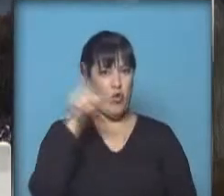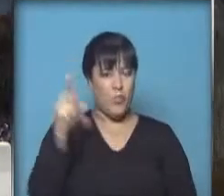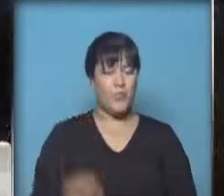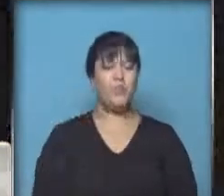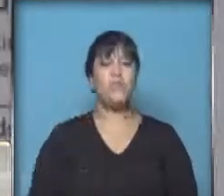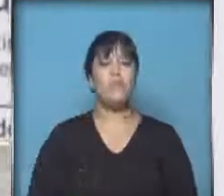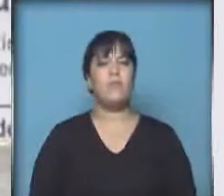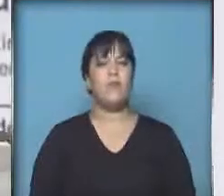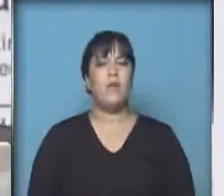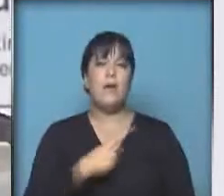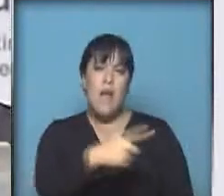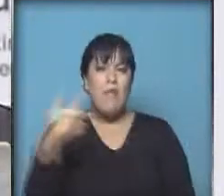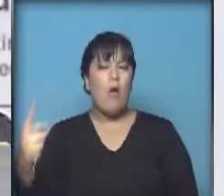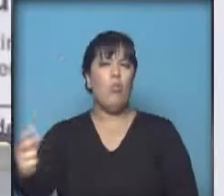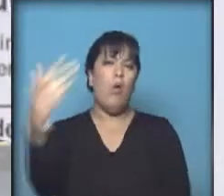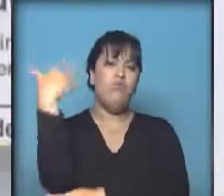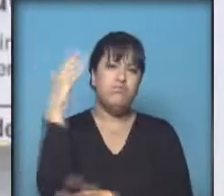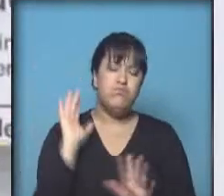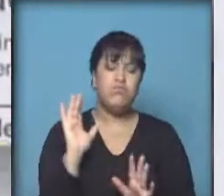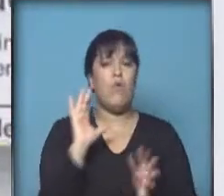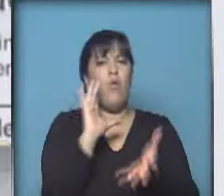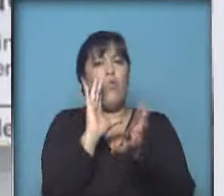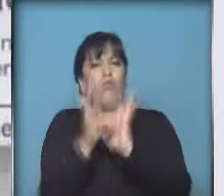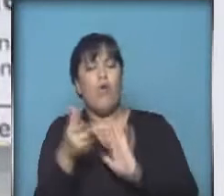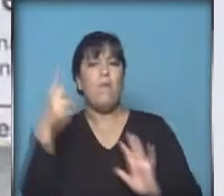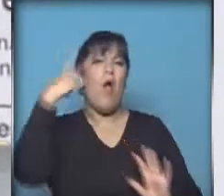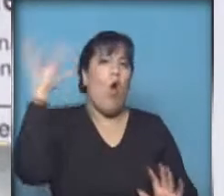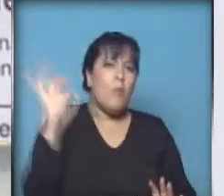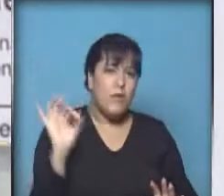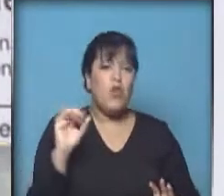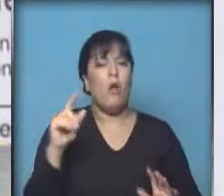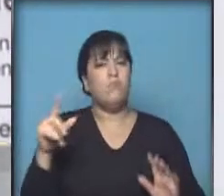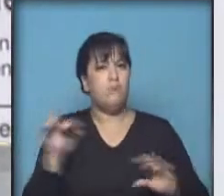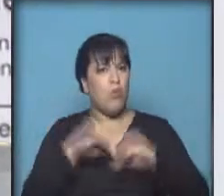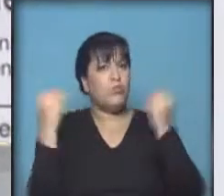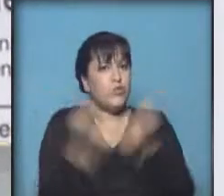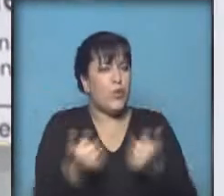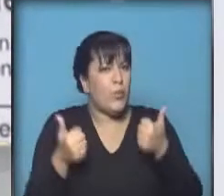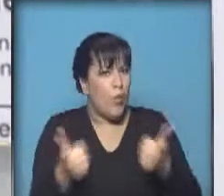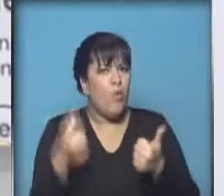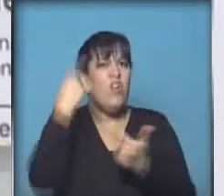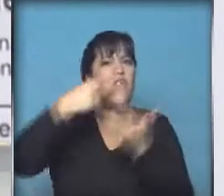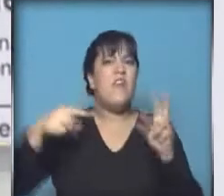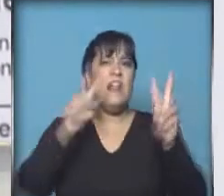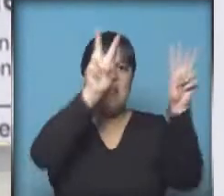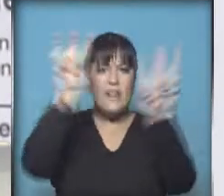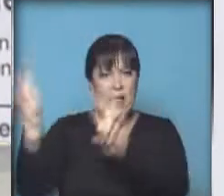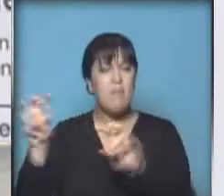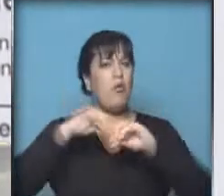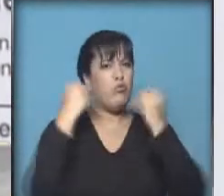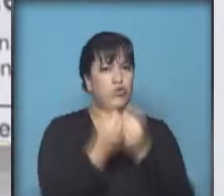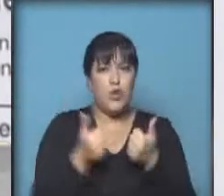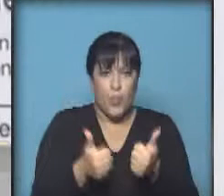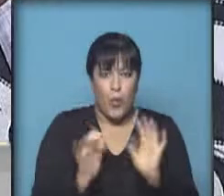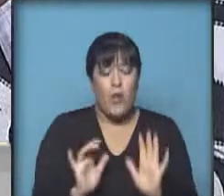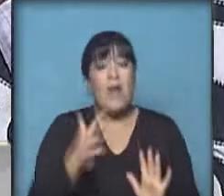tiempo a cada uno para que dé su parecer. Hubieron muy buenas conclusiones de diversos temas y